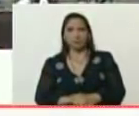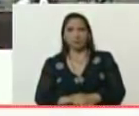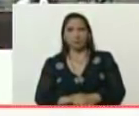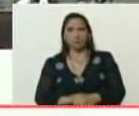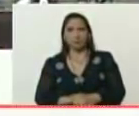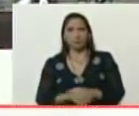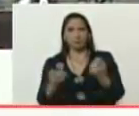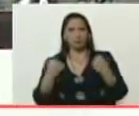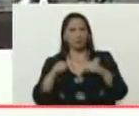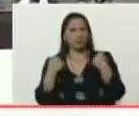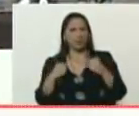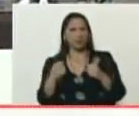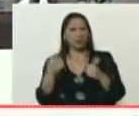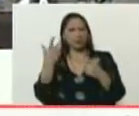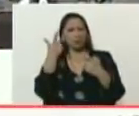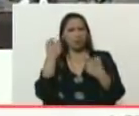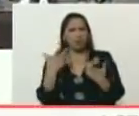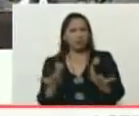¿Preparándose para qué?